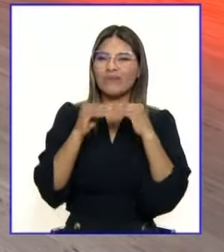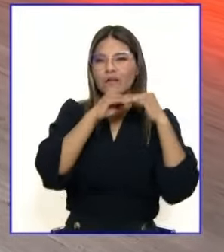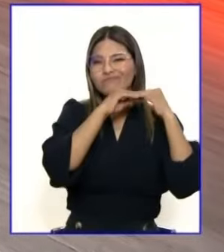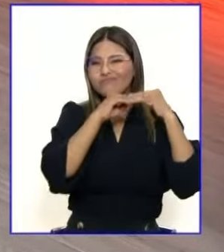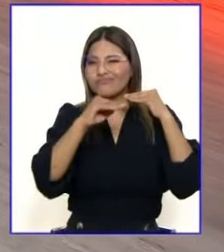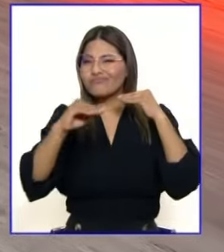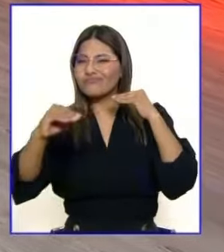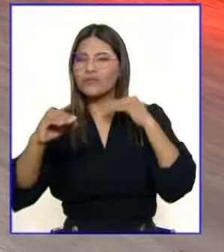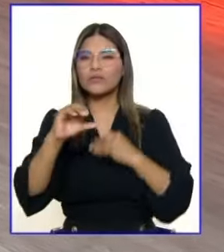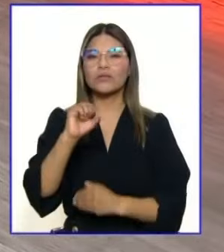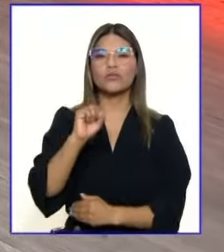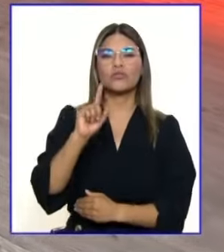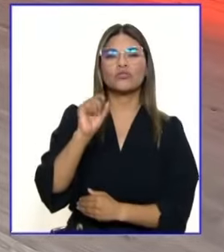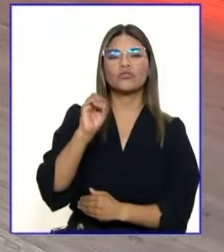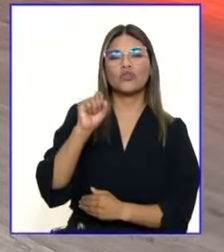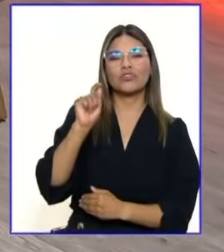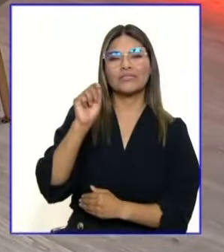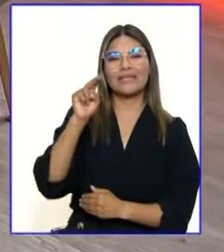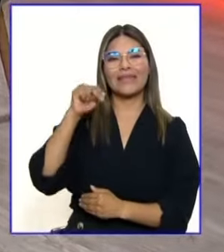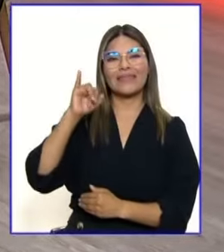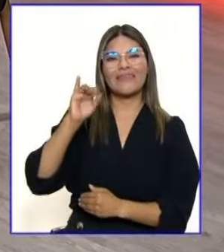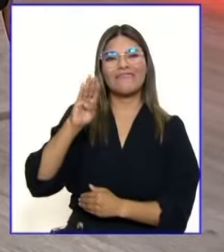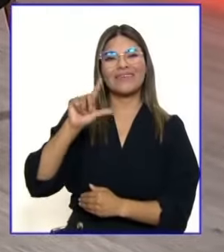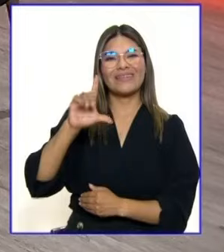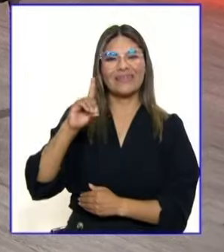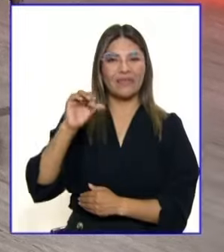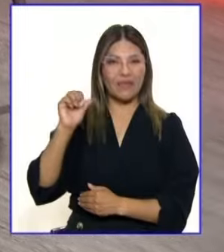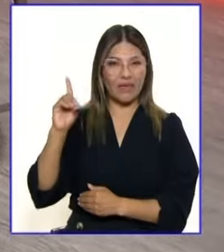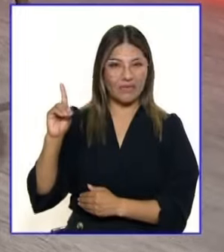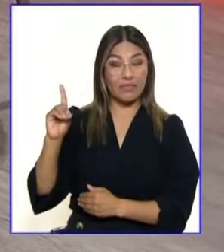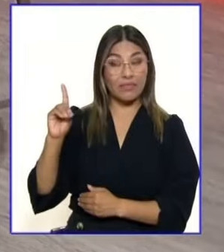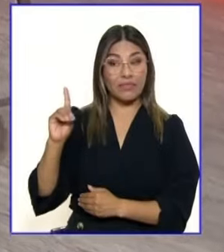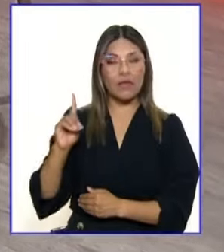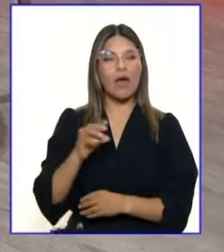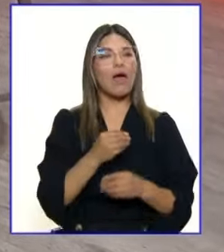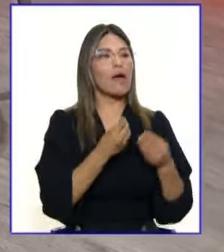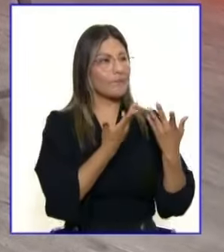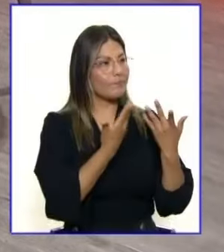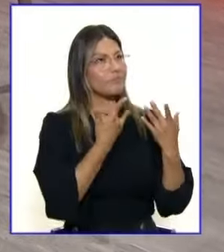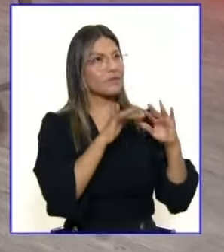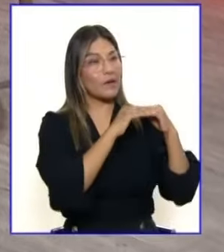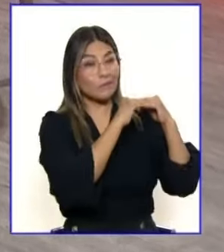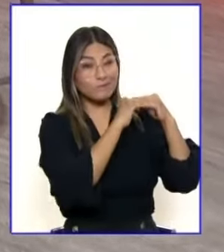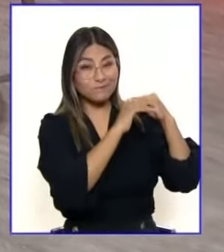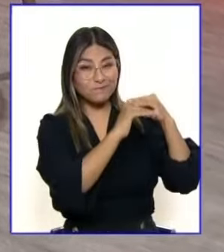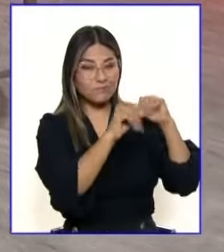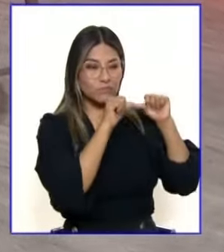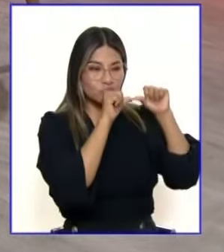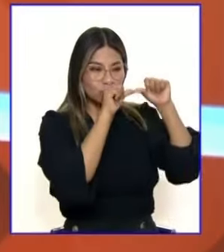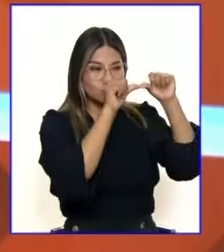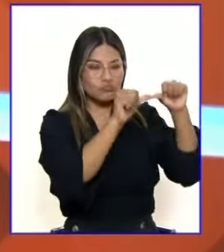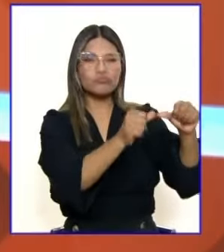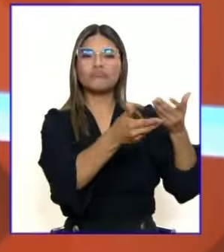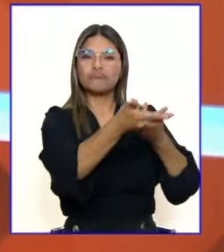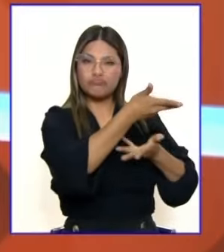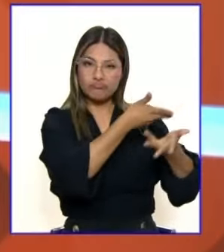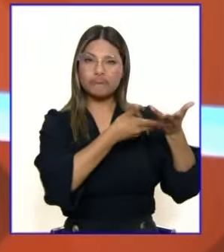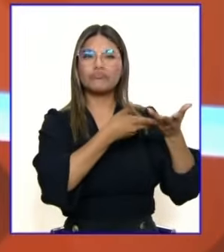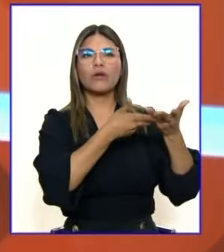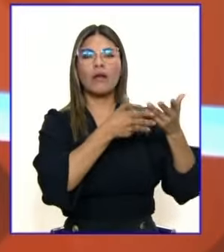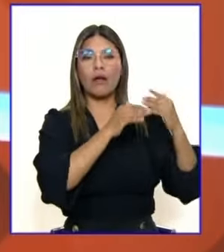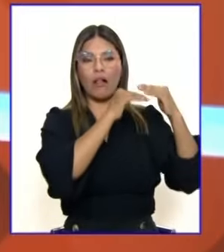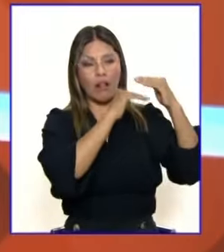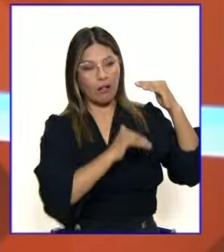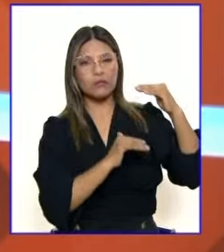avanzado en estas 21 economías? Ciertamente la sostenibilidad ha venido calando en las economías globales, ¿no? Desde temas de cambio